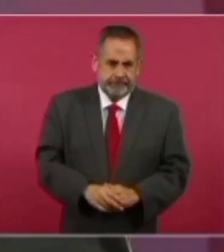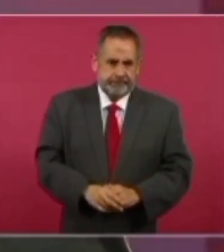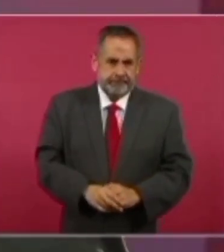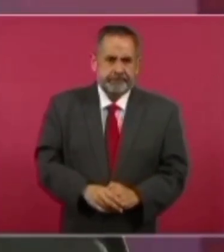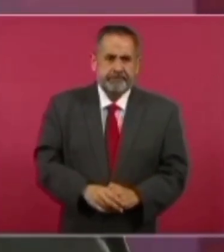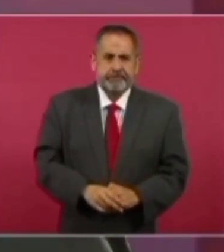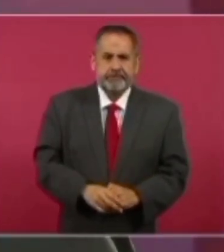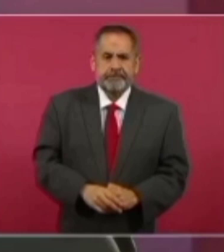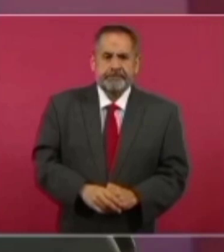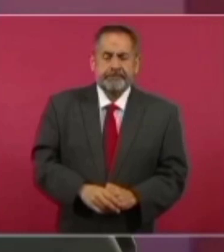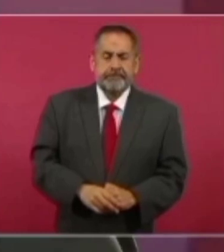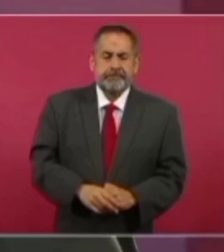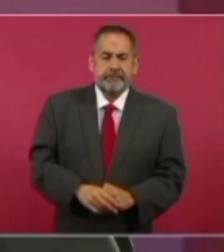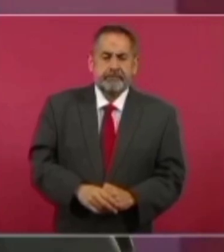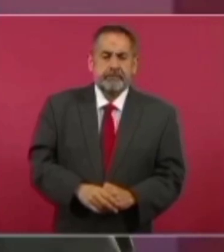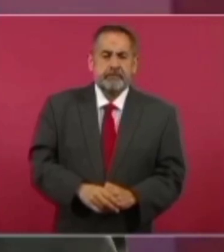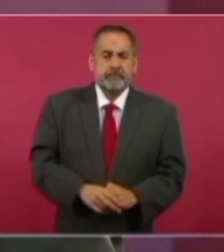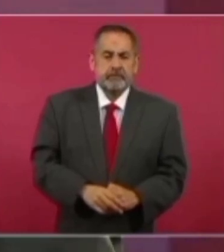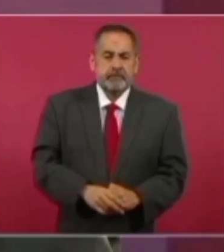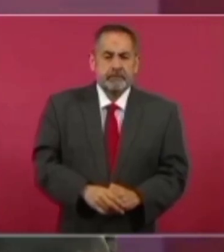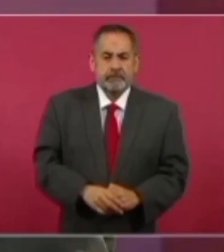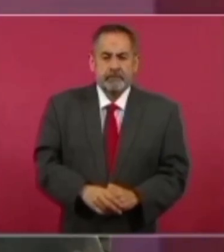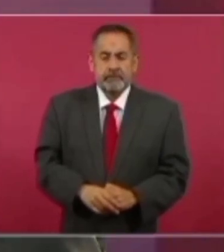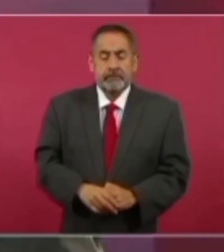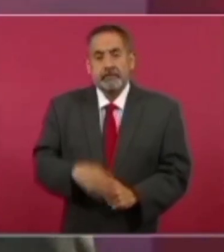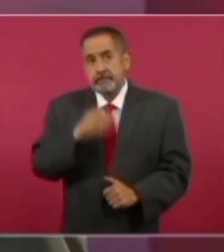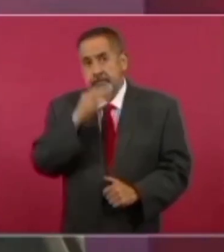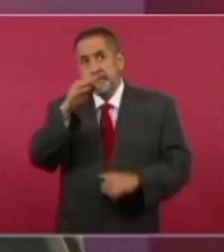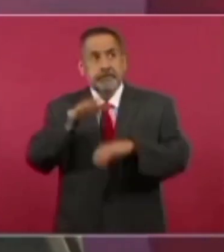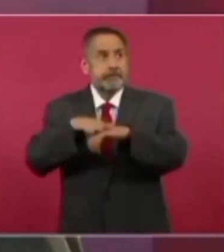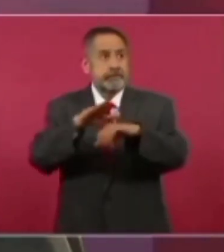Y a los paisanos